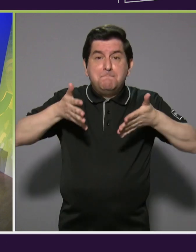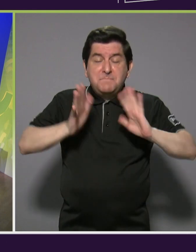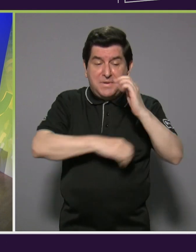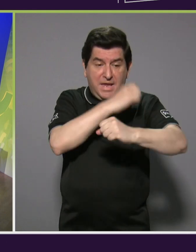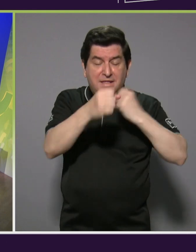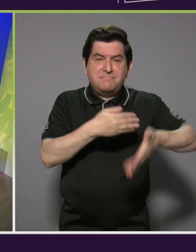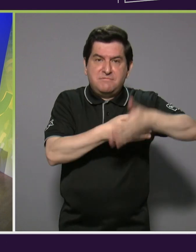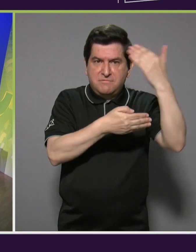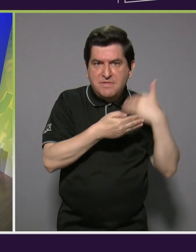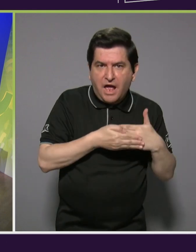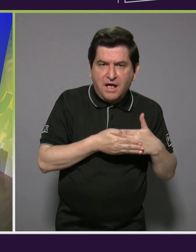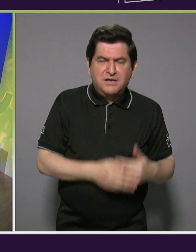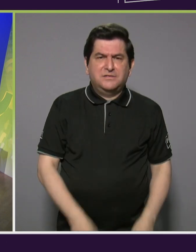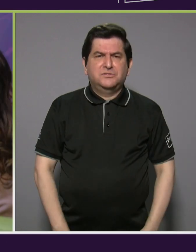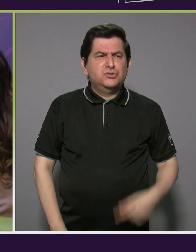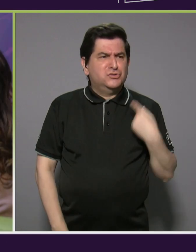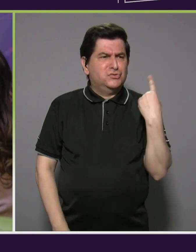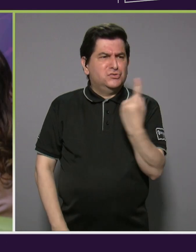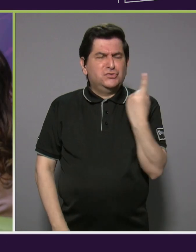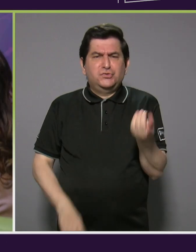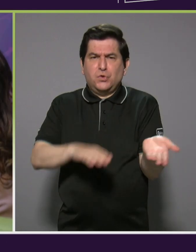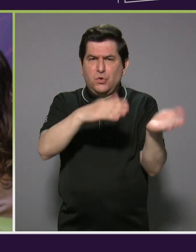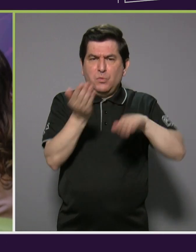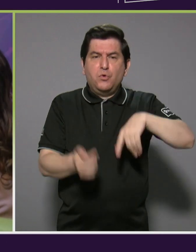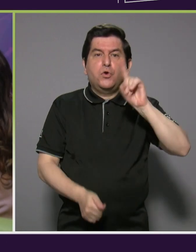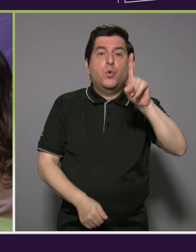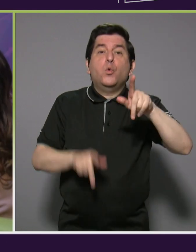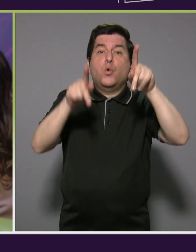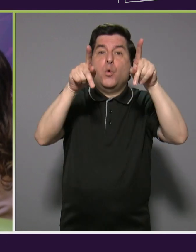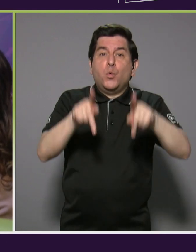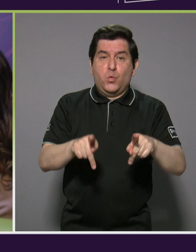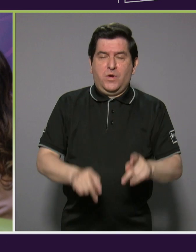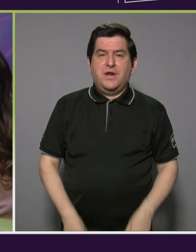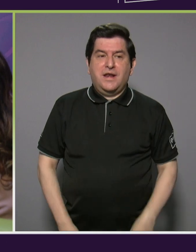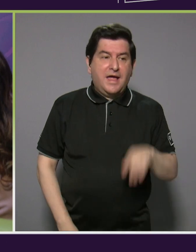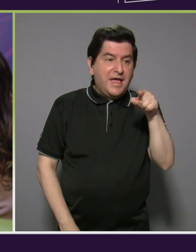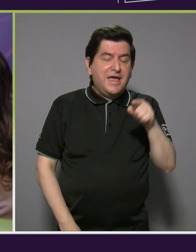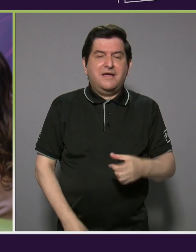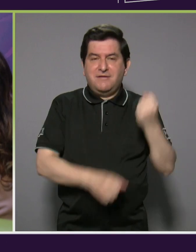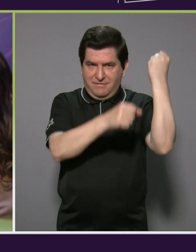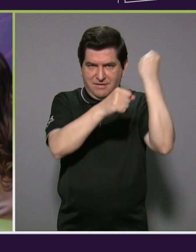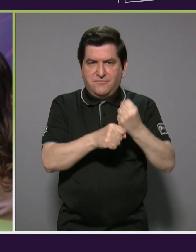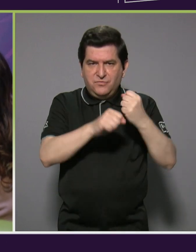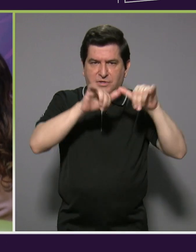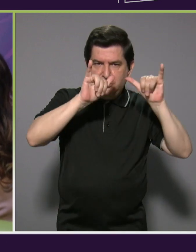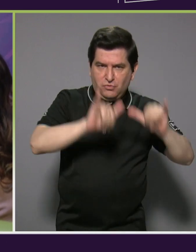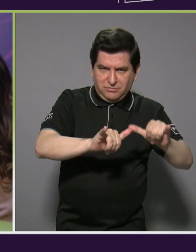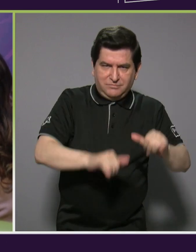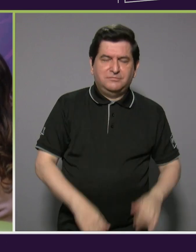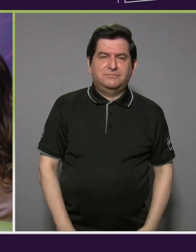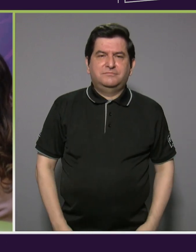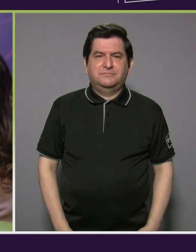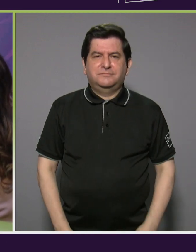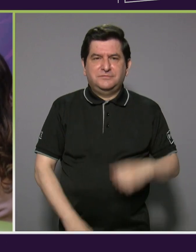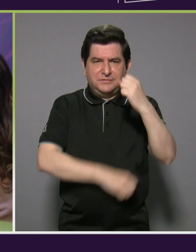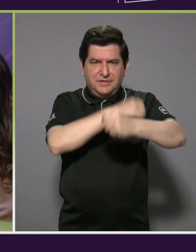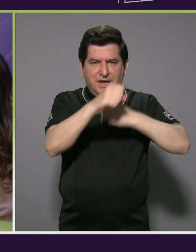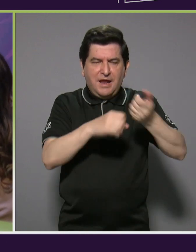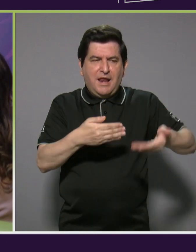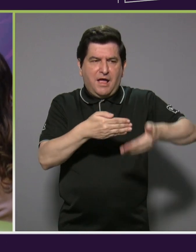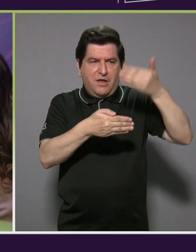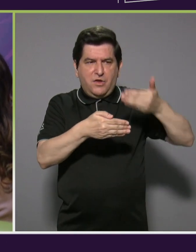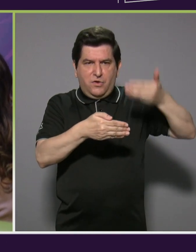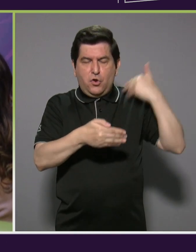año anterior únicamente había muerto una persona que estaba en esta fundación? Y el año tras anterior